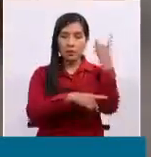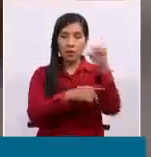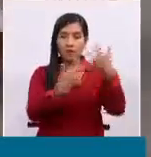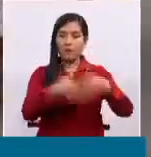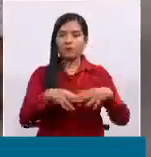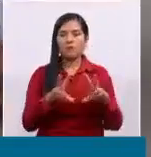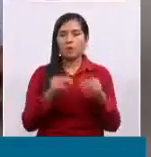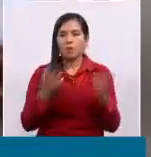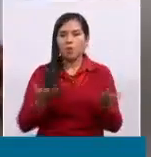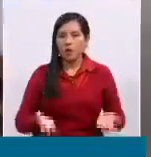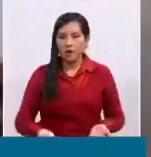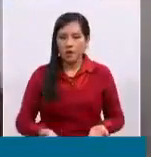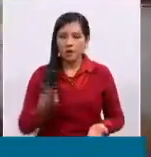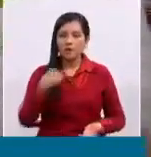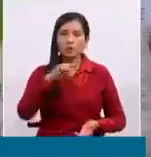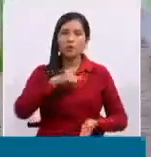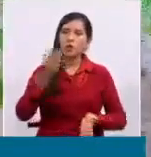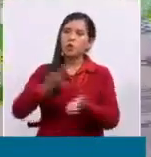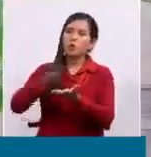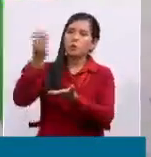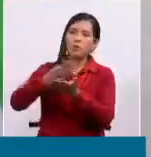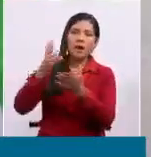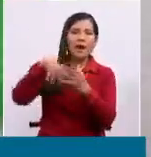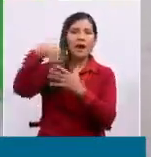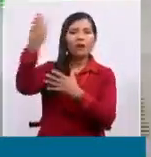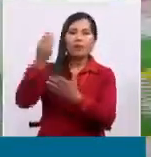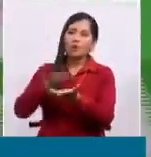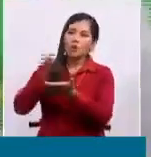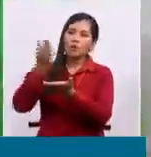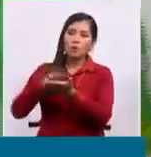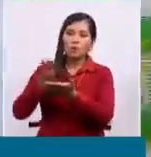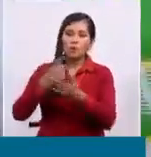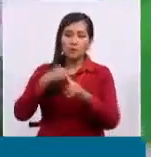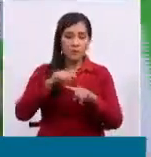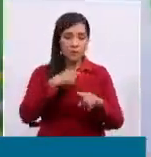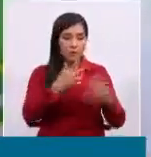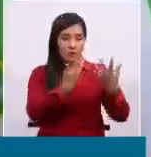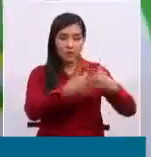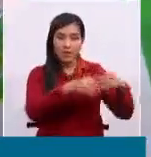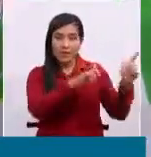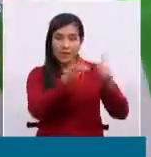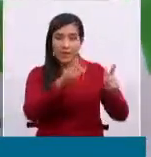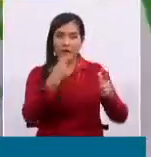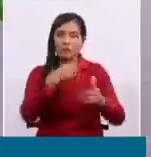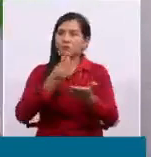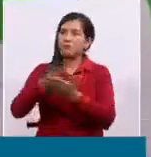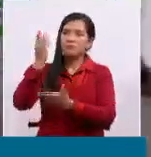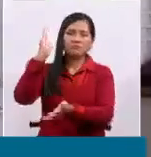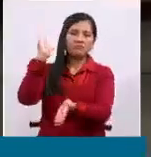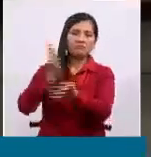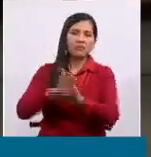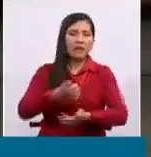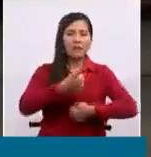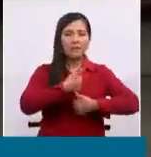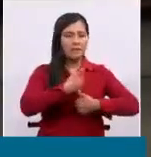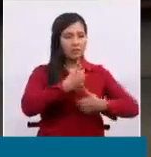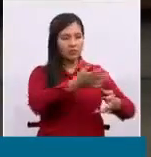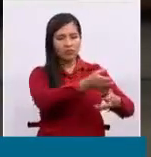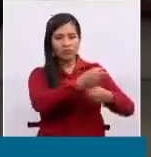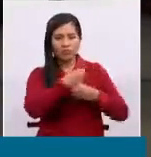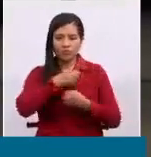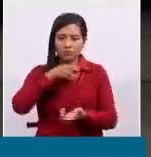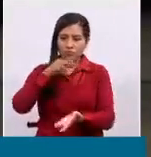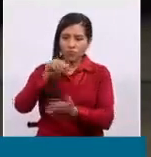está realizando la importación. Entonces con esta planta vamos a dejar de importar y vamos a poder cubrir con productos nacionales